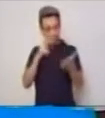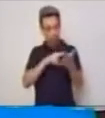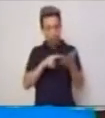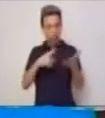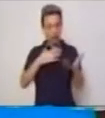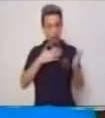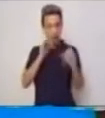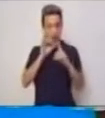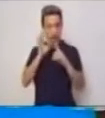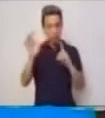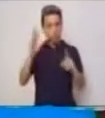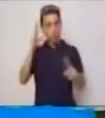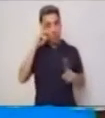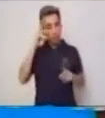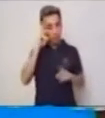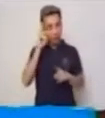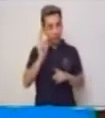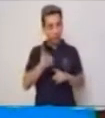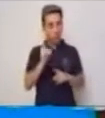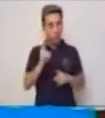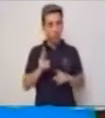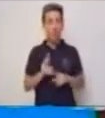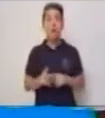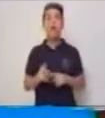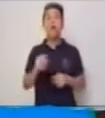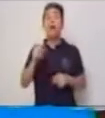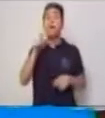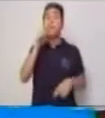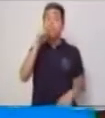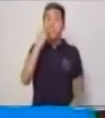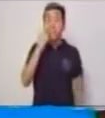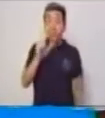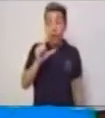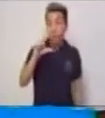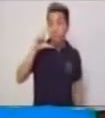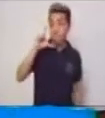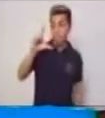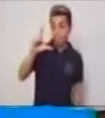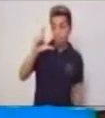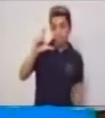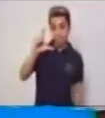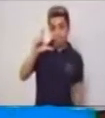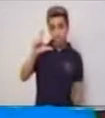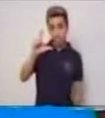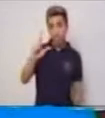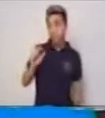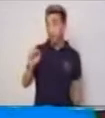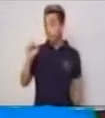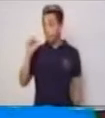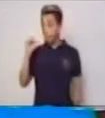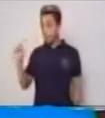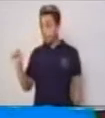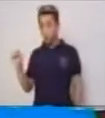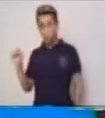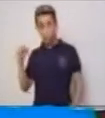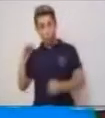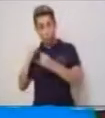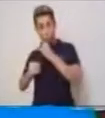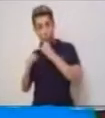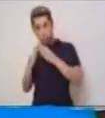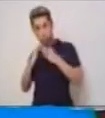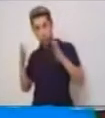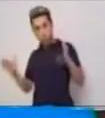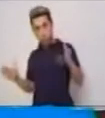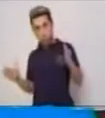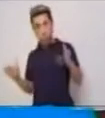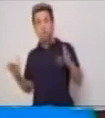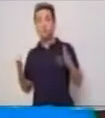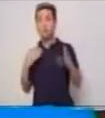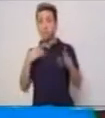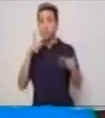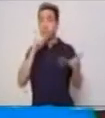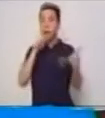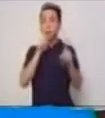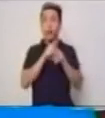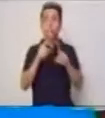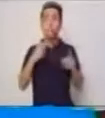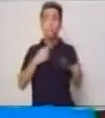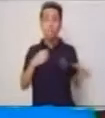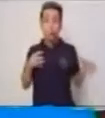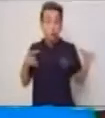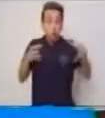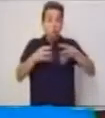recordemos identificar mayúscula, punto al final y que mi grupo de